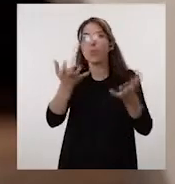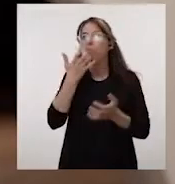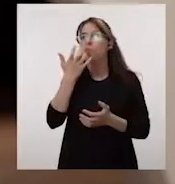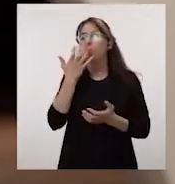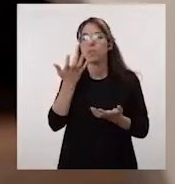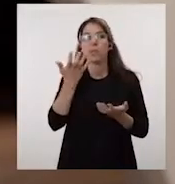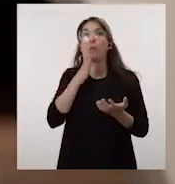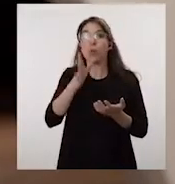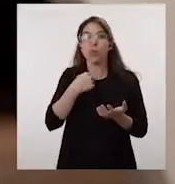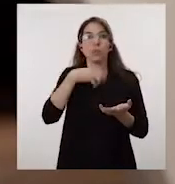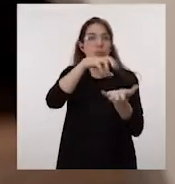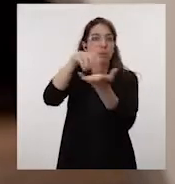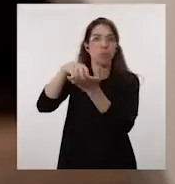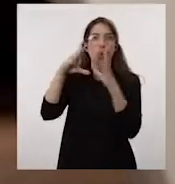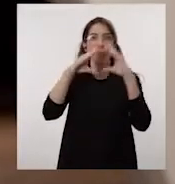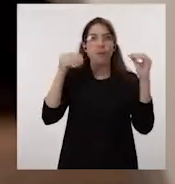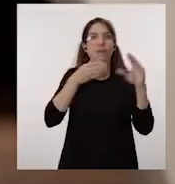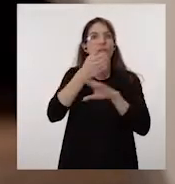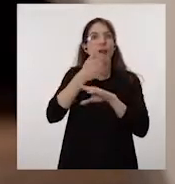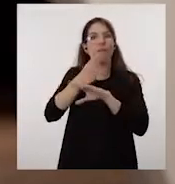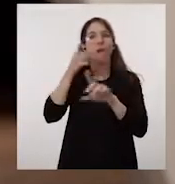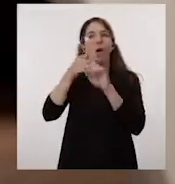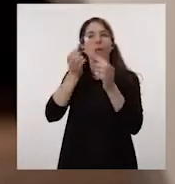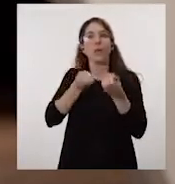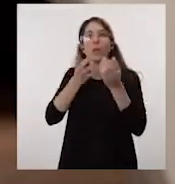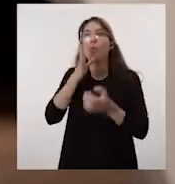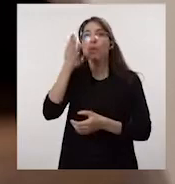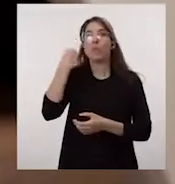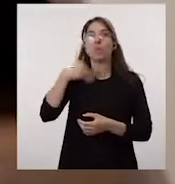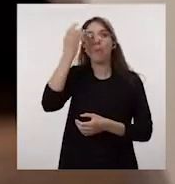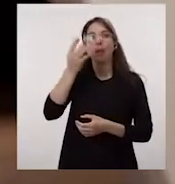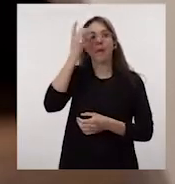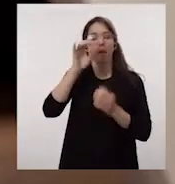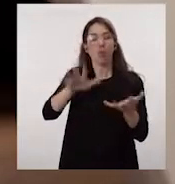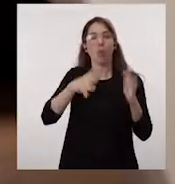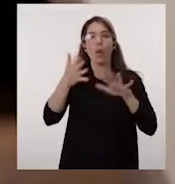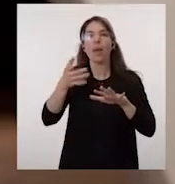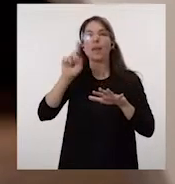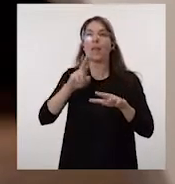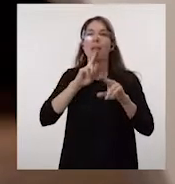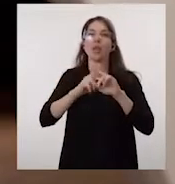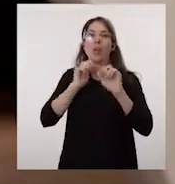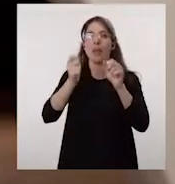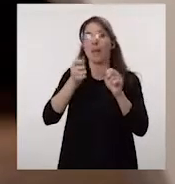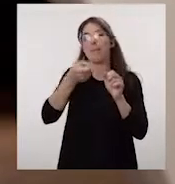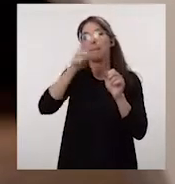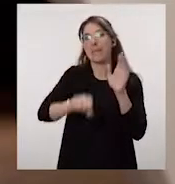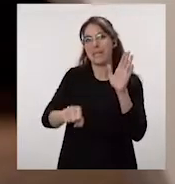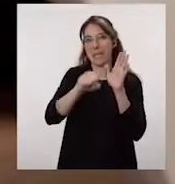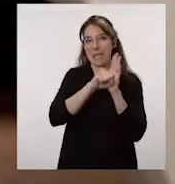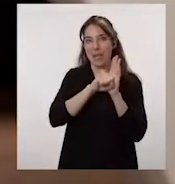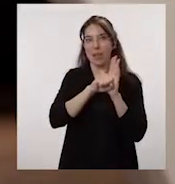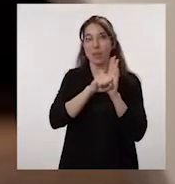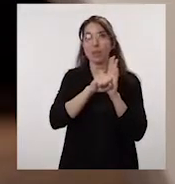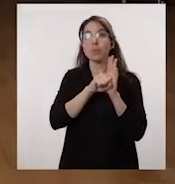campus a las escuelas para contarlo y por eso hemos decidido poner en marcha esta iniciativa que además habéis bautizado como el mes del sello